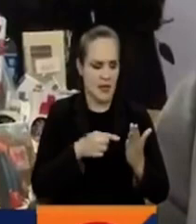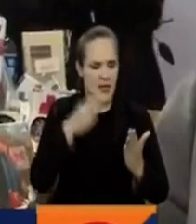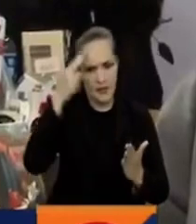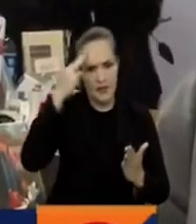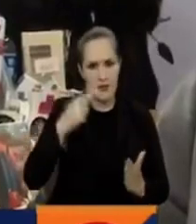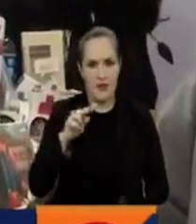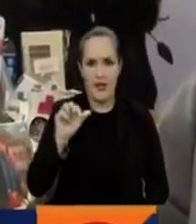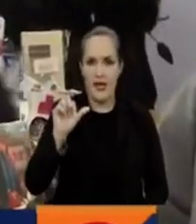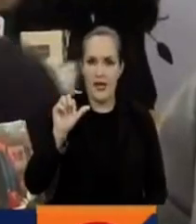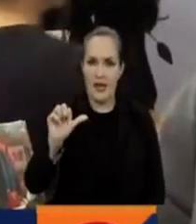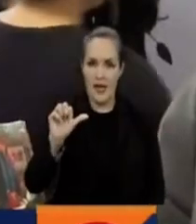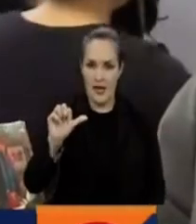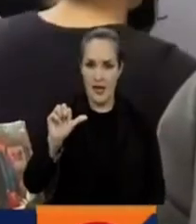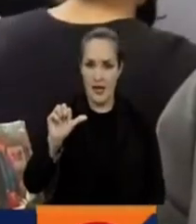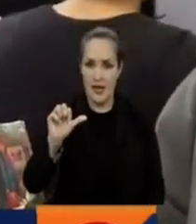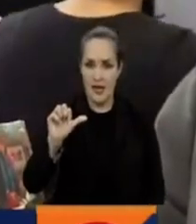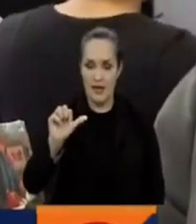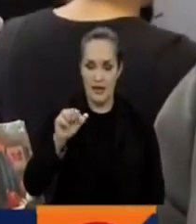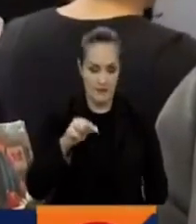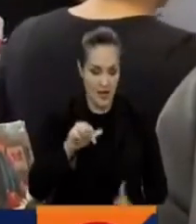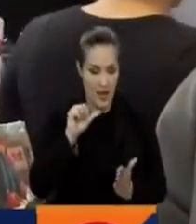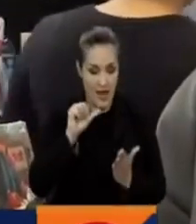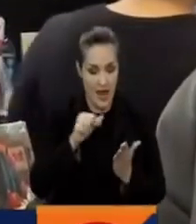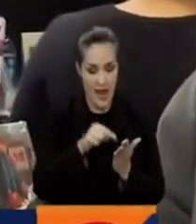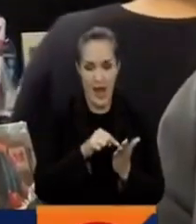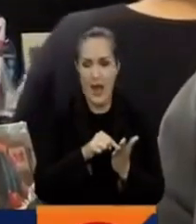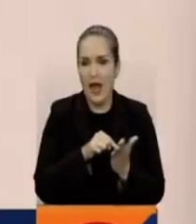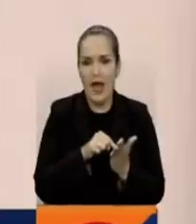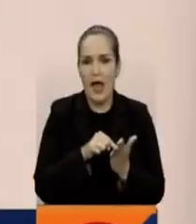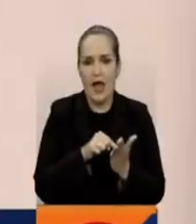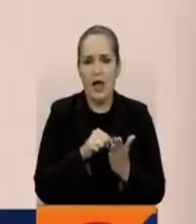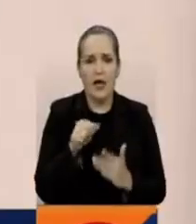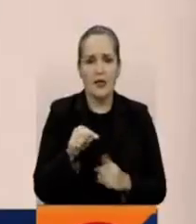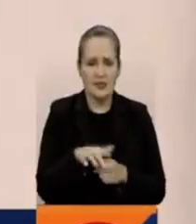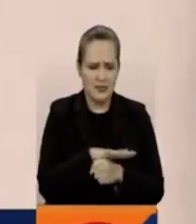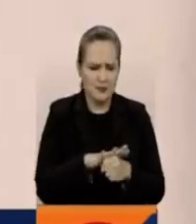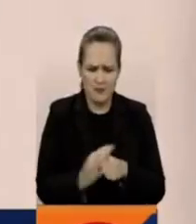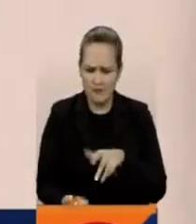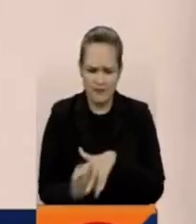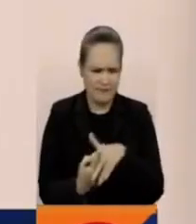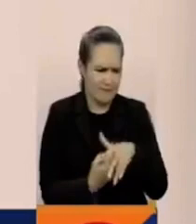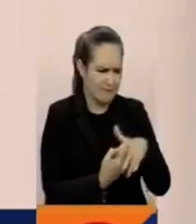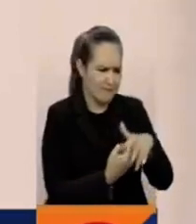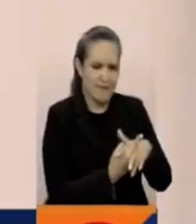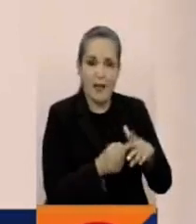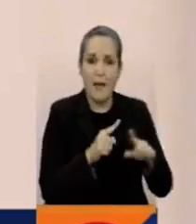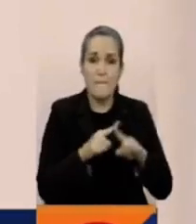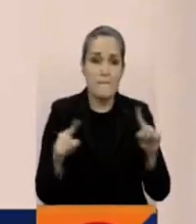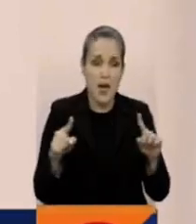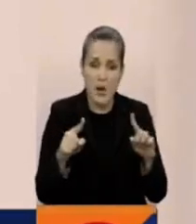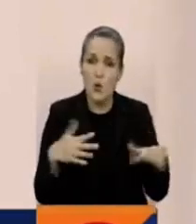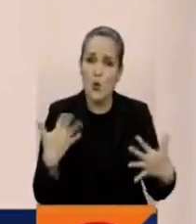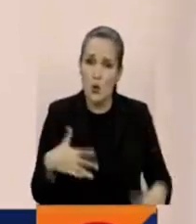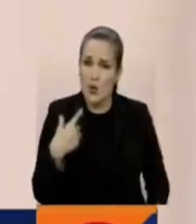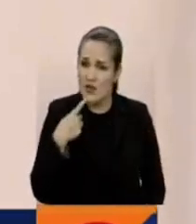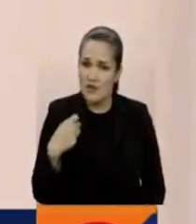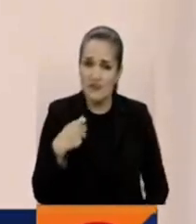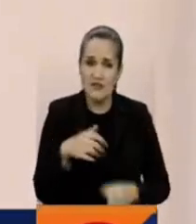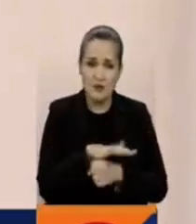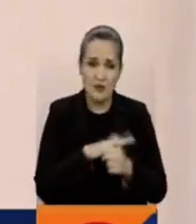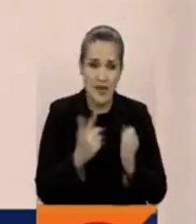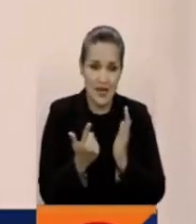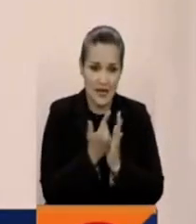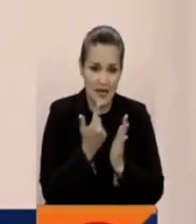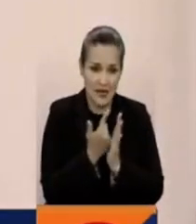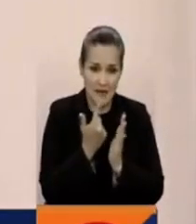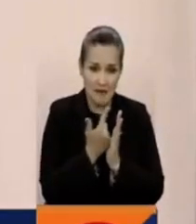una chica que, como cualquiera, tiene que vivir un montón de situaciones, pero estas son un poco más fuertes. En el libro tratamos